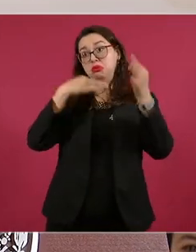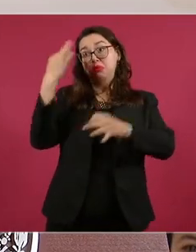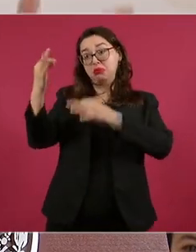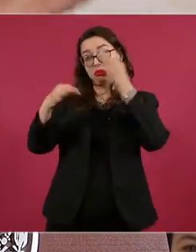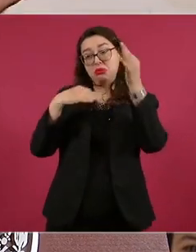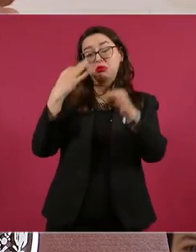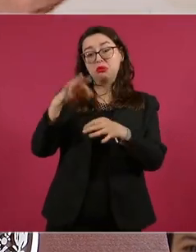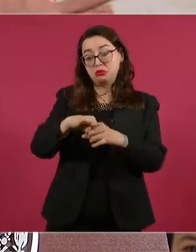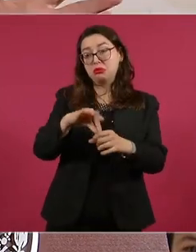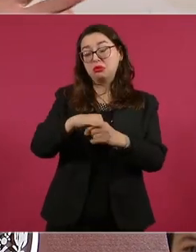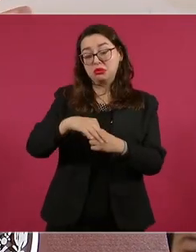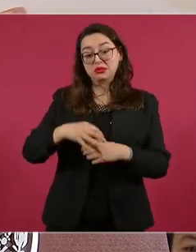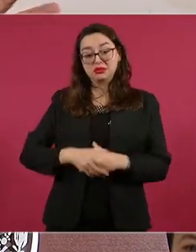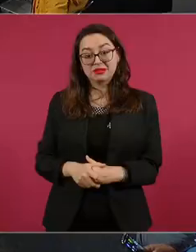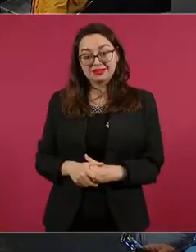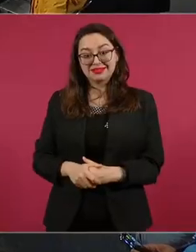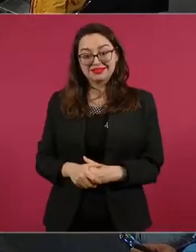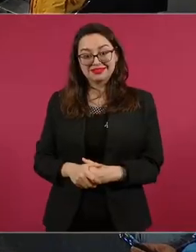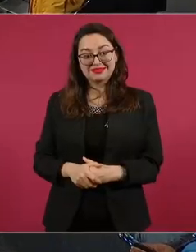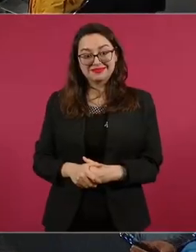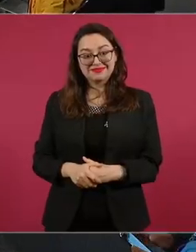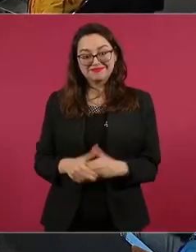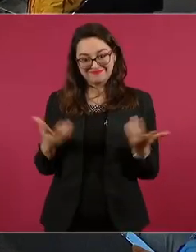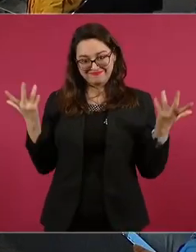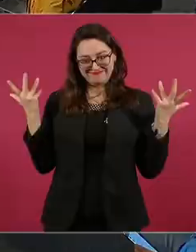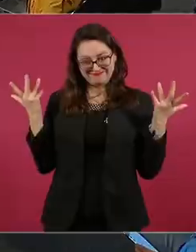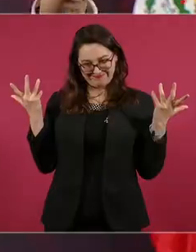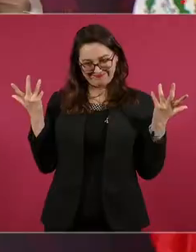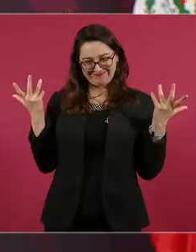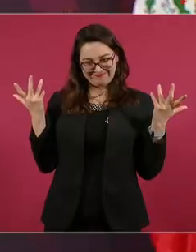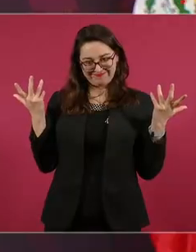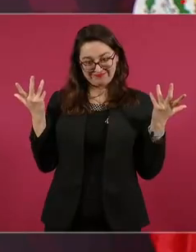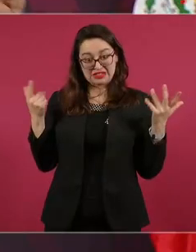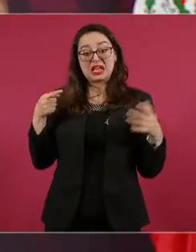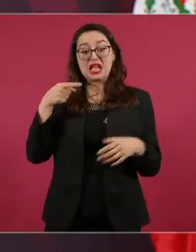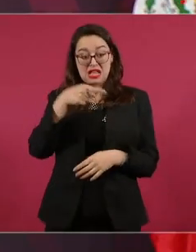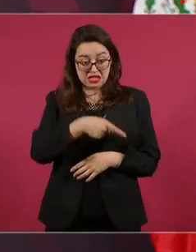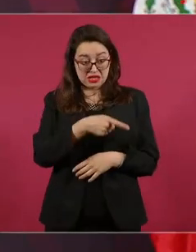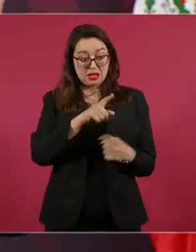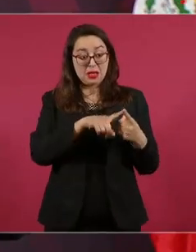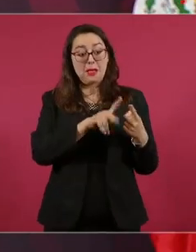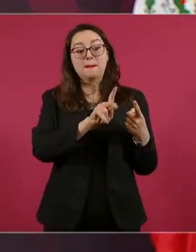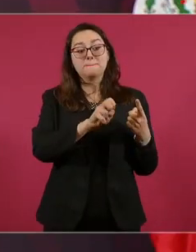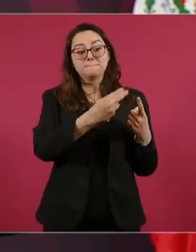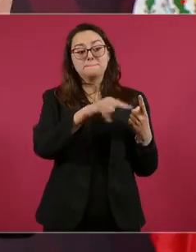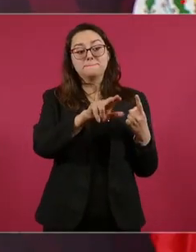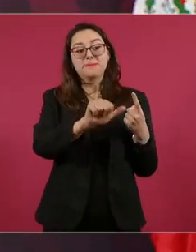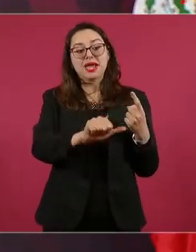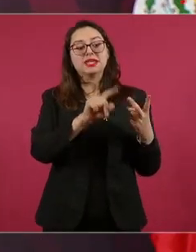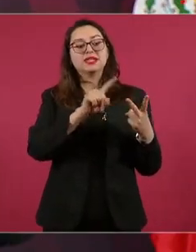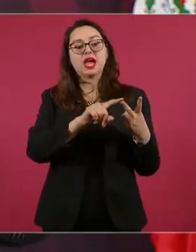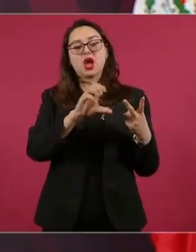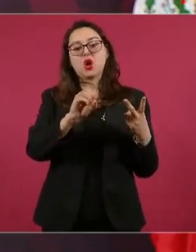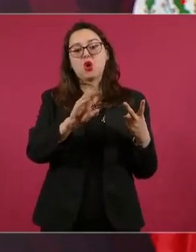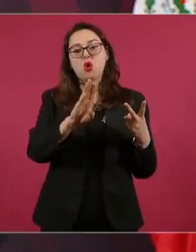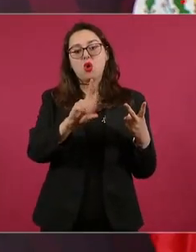que se reunieron Peña con el señor Odebrecht, llegaron al acuerdo